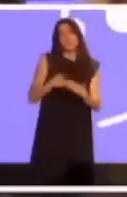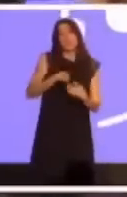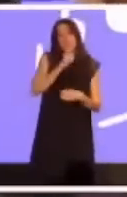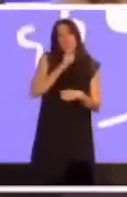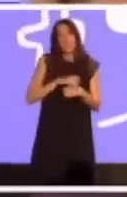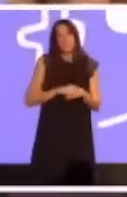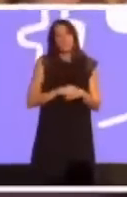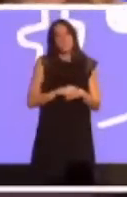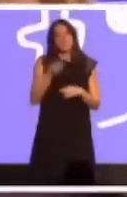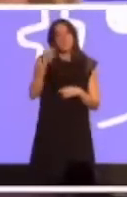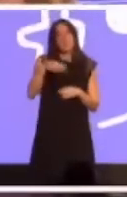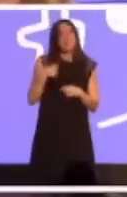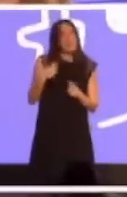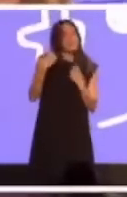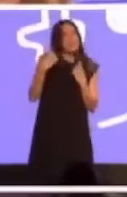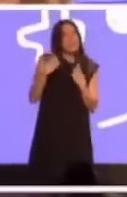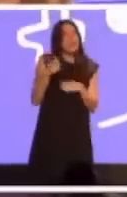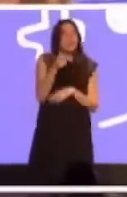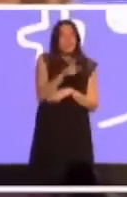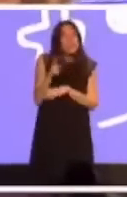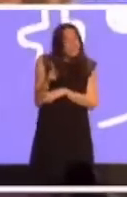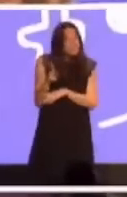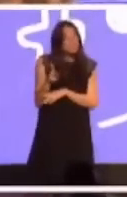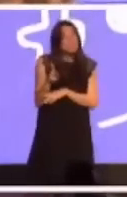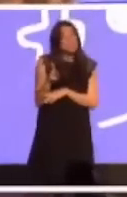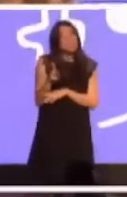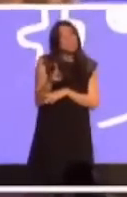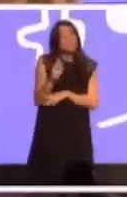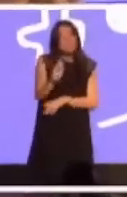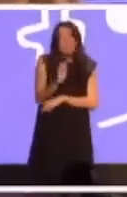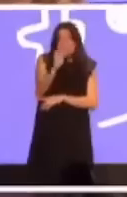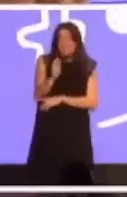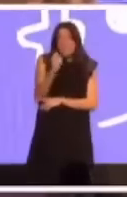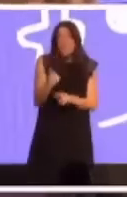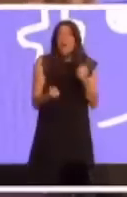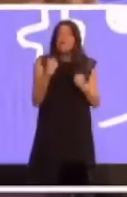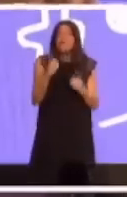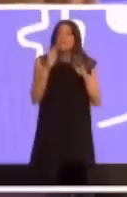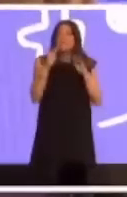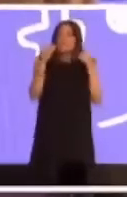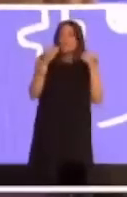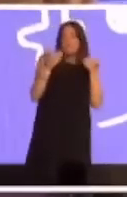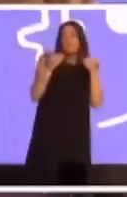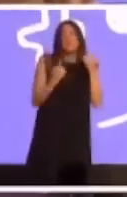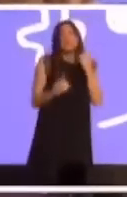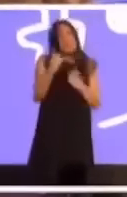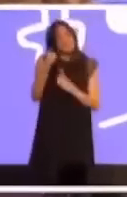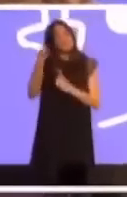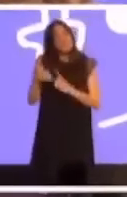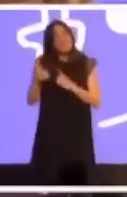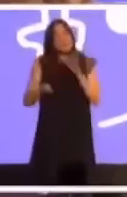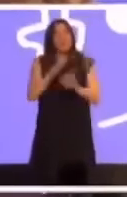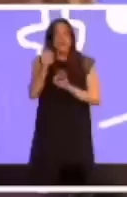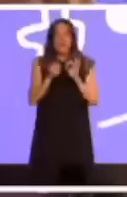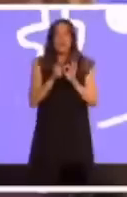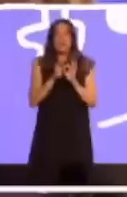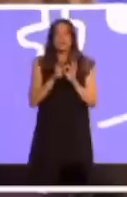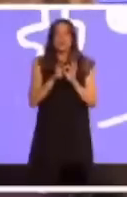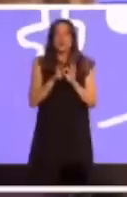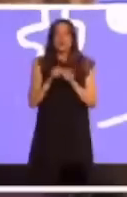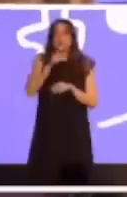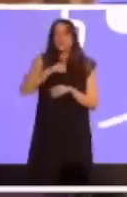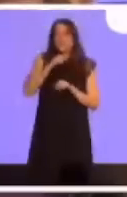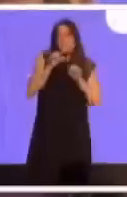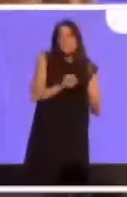nos han enseñado que los derechos se conquistan a veces sonriendo y a veces también organizando cajas de